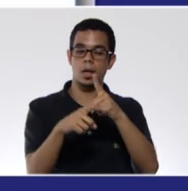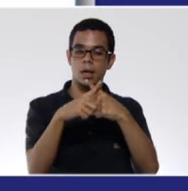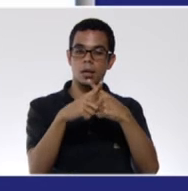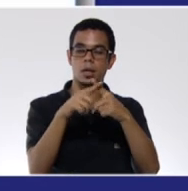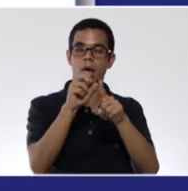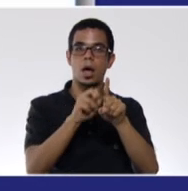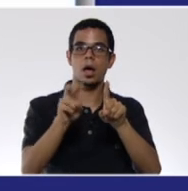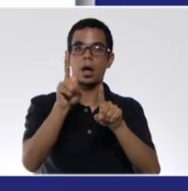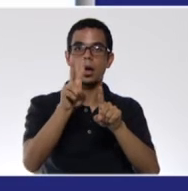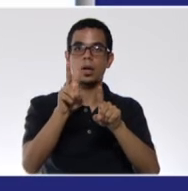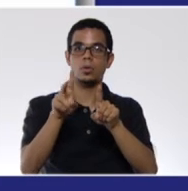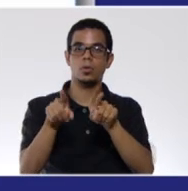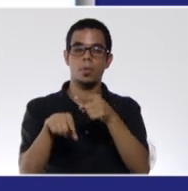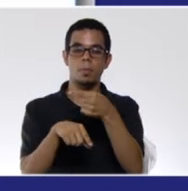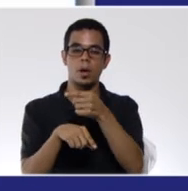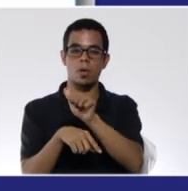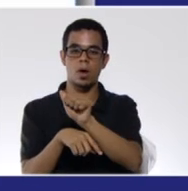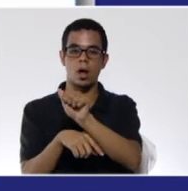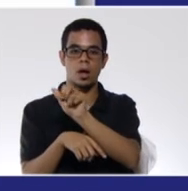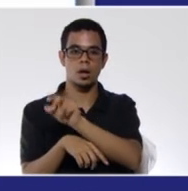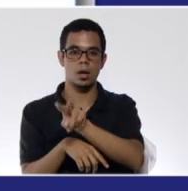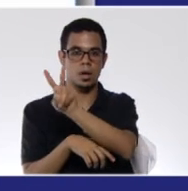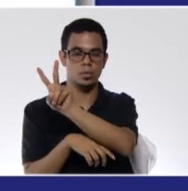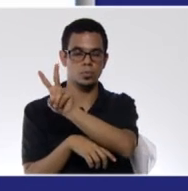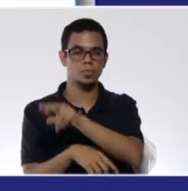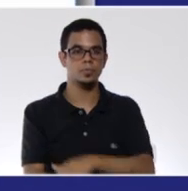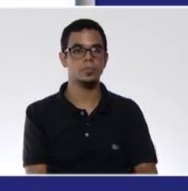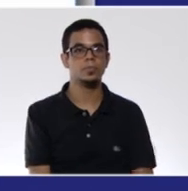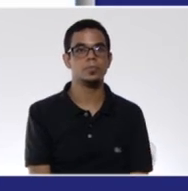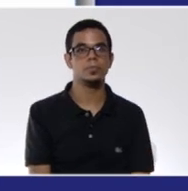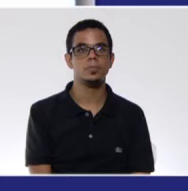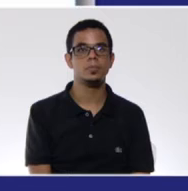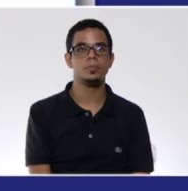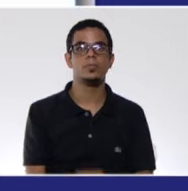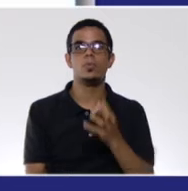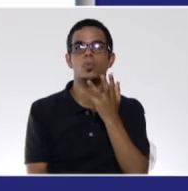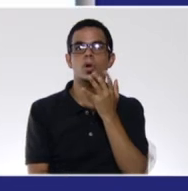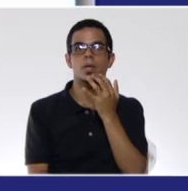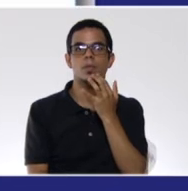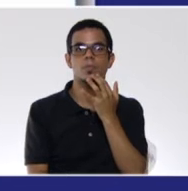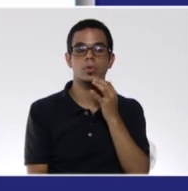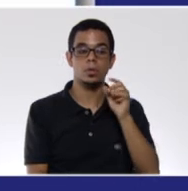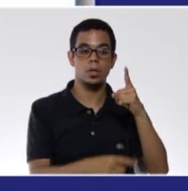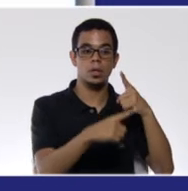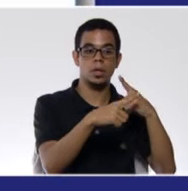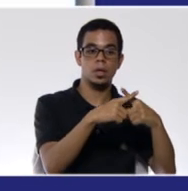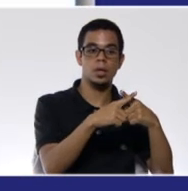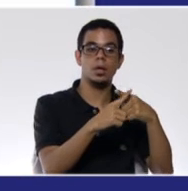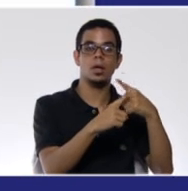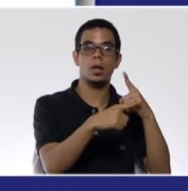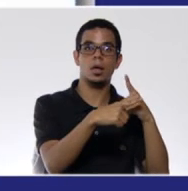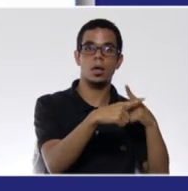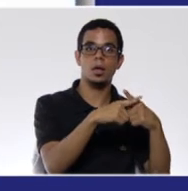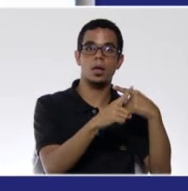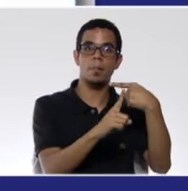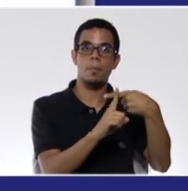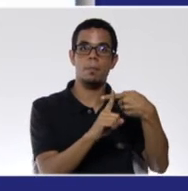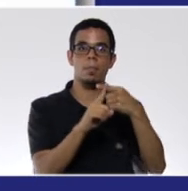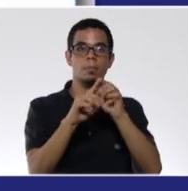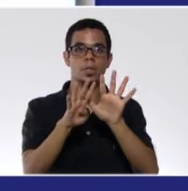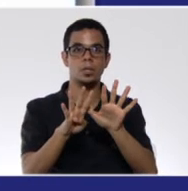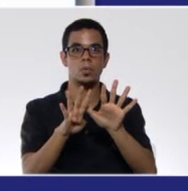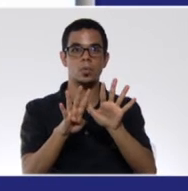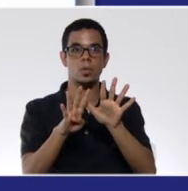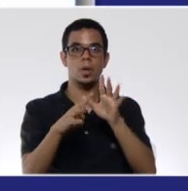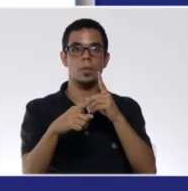Ejemplo 1. El factor x más 9 multiplicado por el factor x menos 9 es igual a